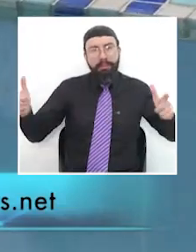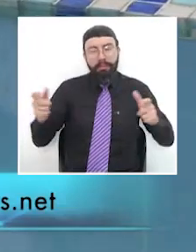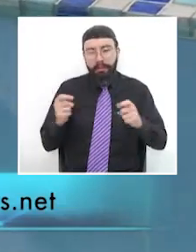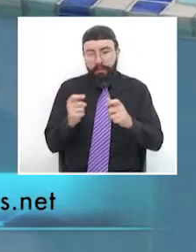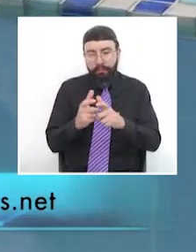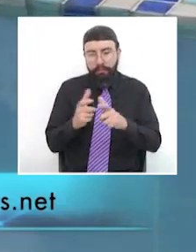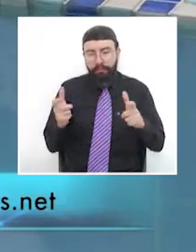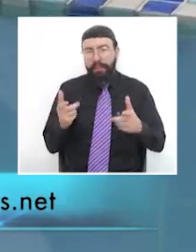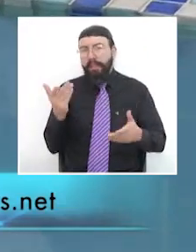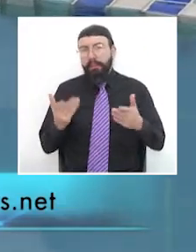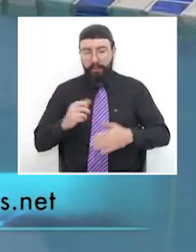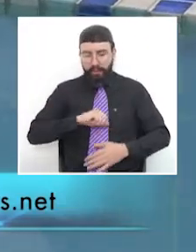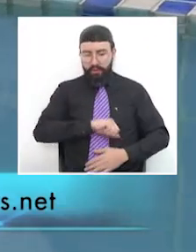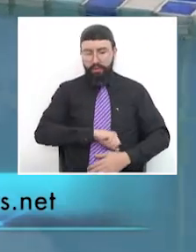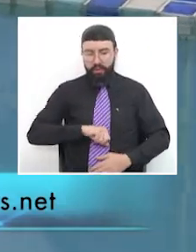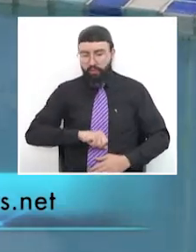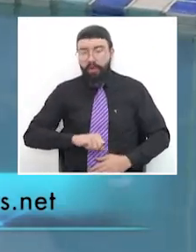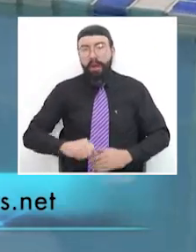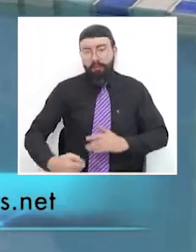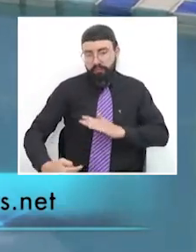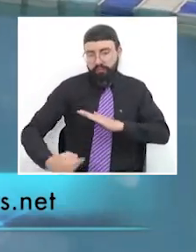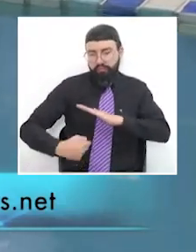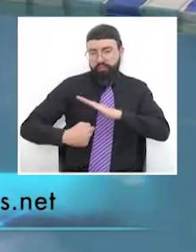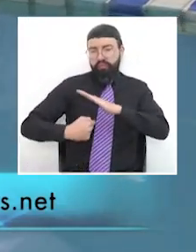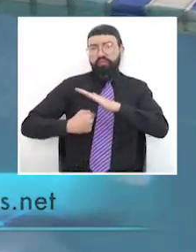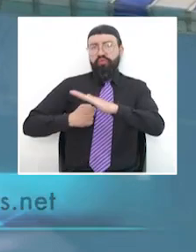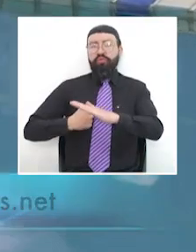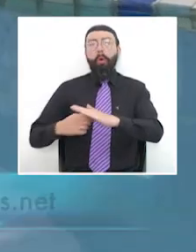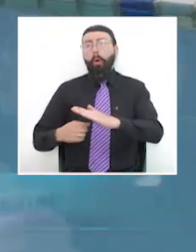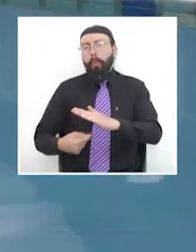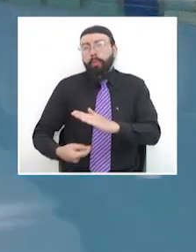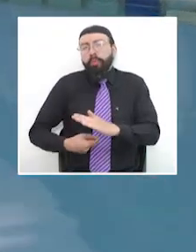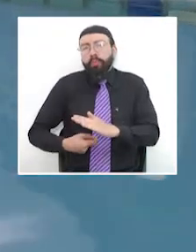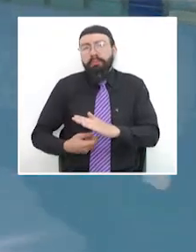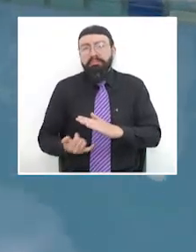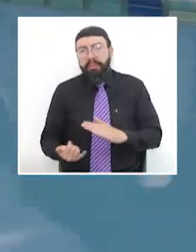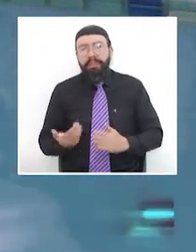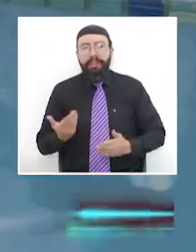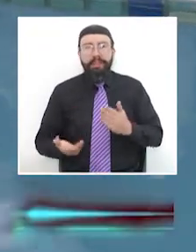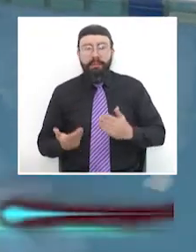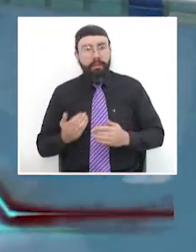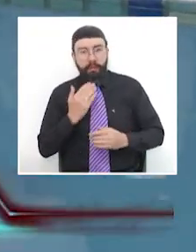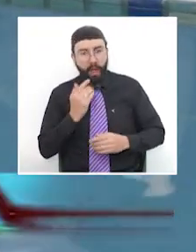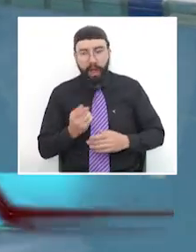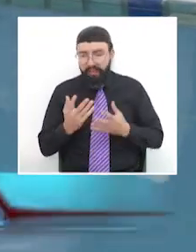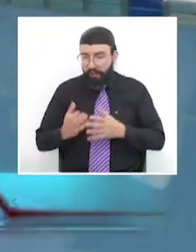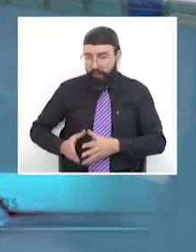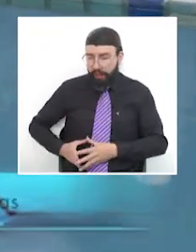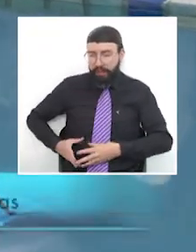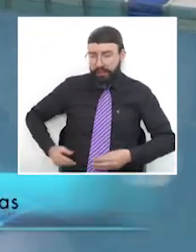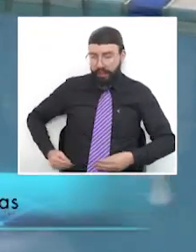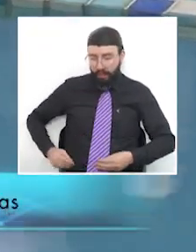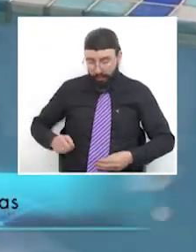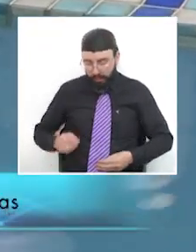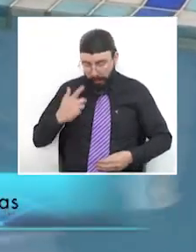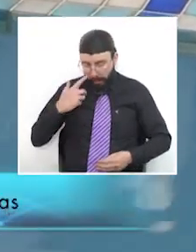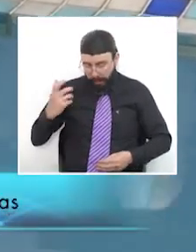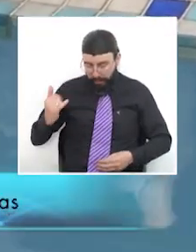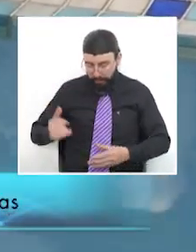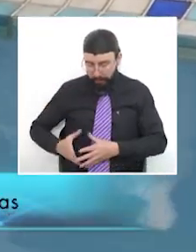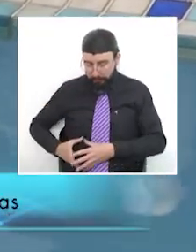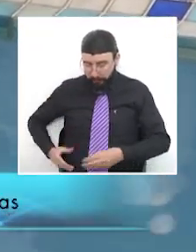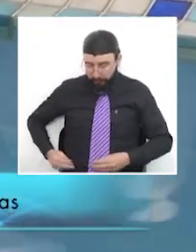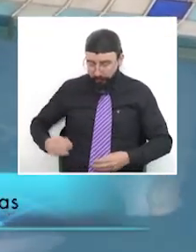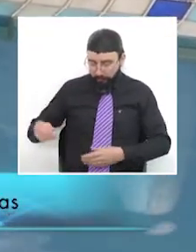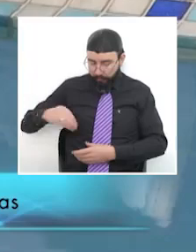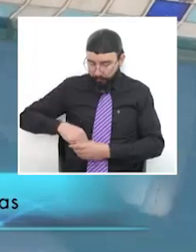profundidad hasta donde nosotros queremos llegar a determinado órgano, por ejemplo el hígado, ¿sí? Entonces vamos a suponer que este es el